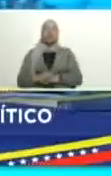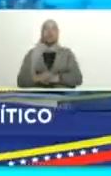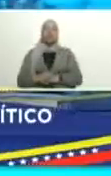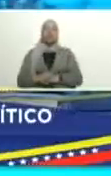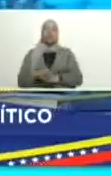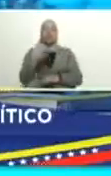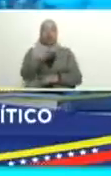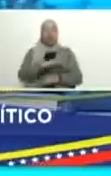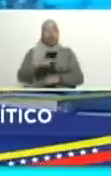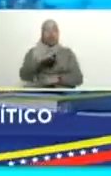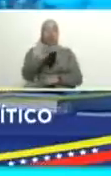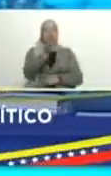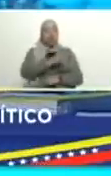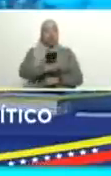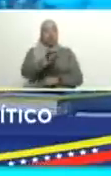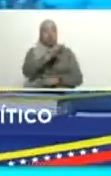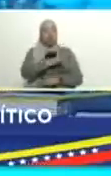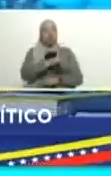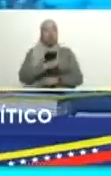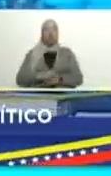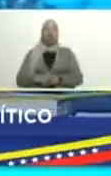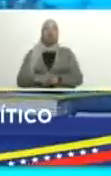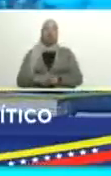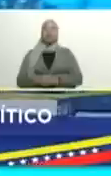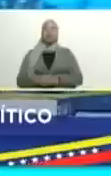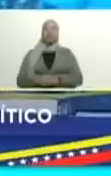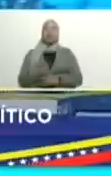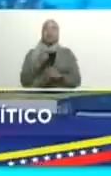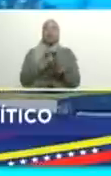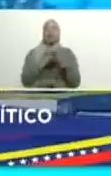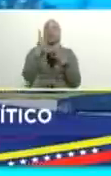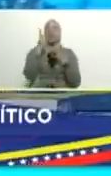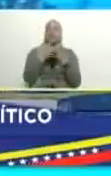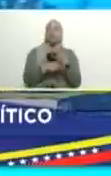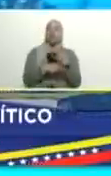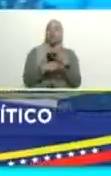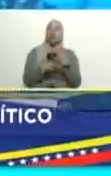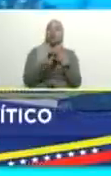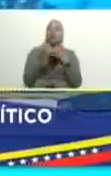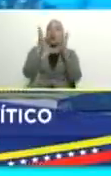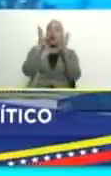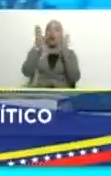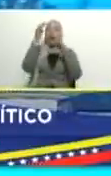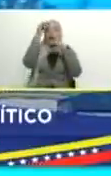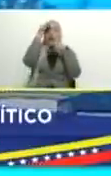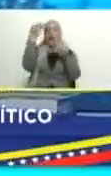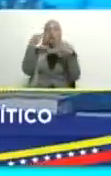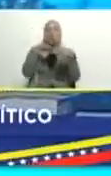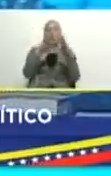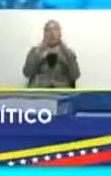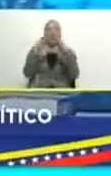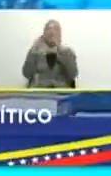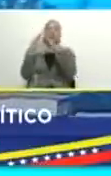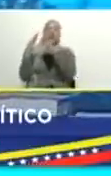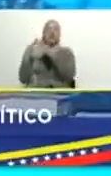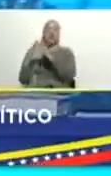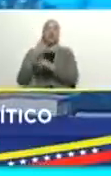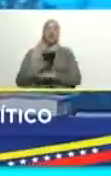las misiones sociales, de los planes de atención caso por caso, casa por